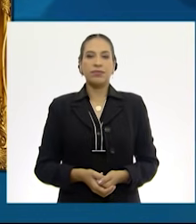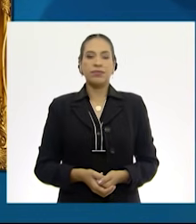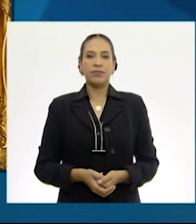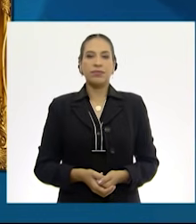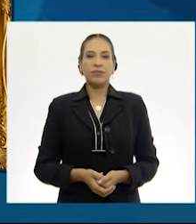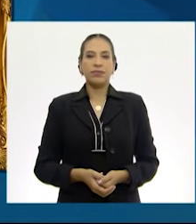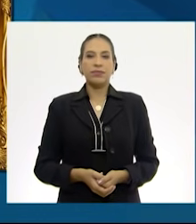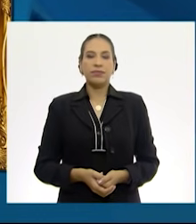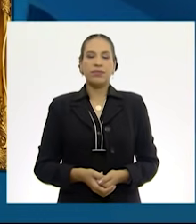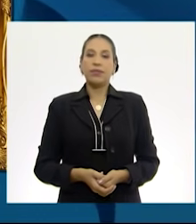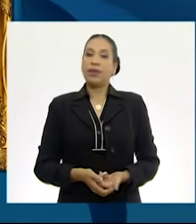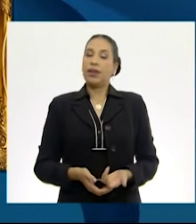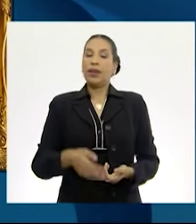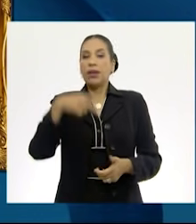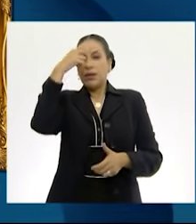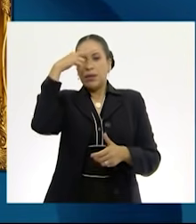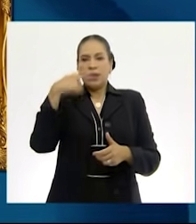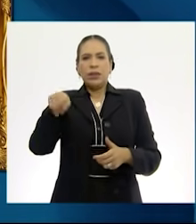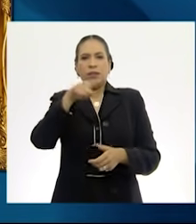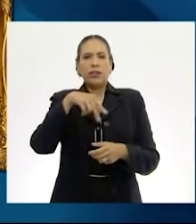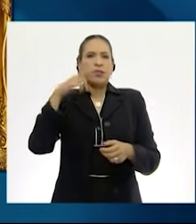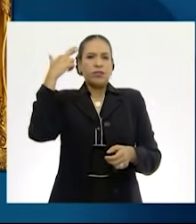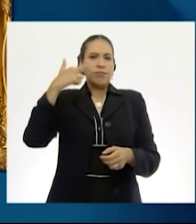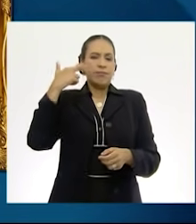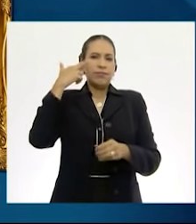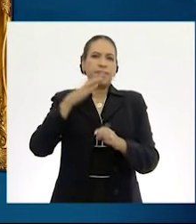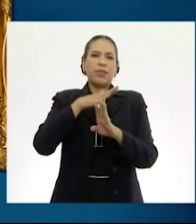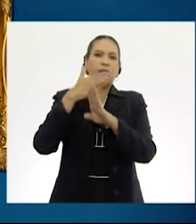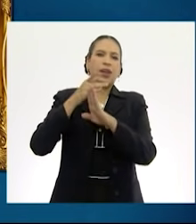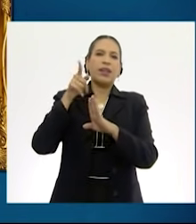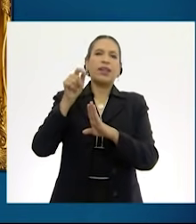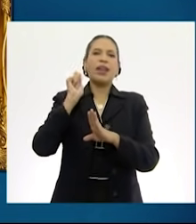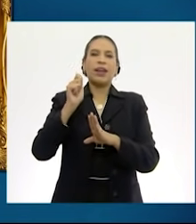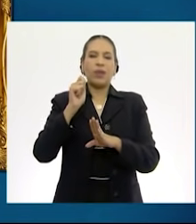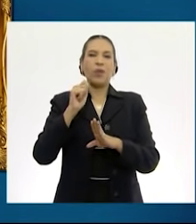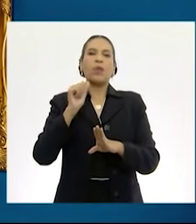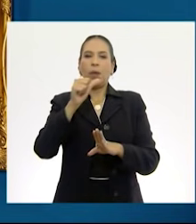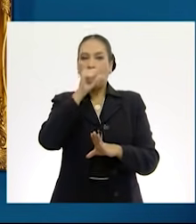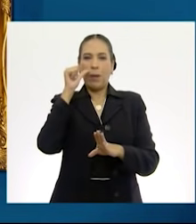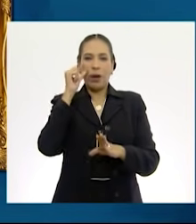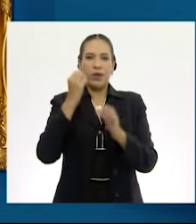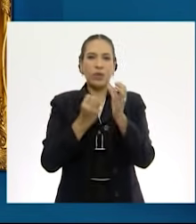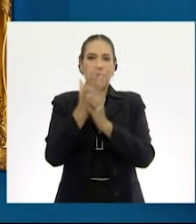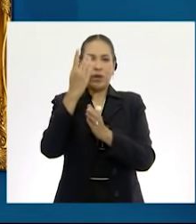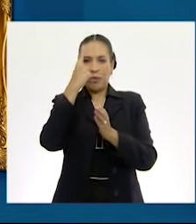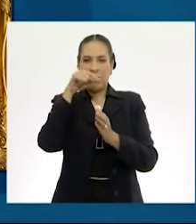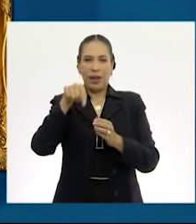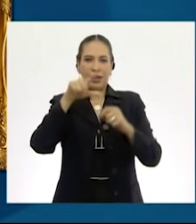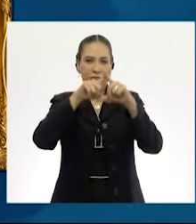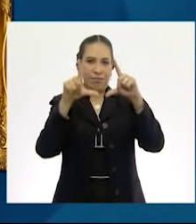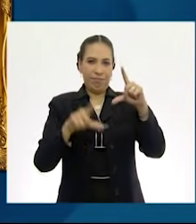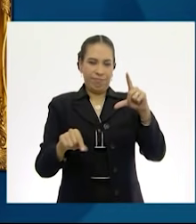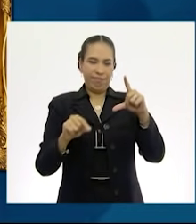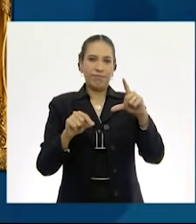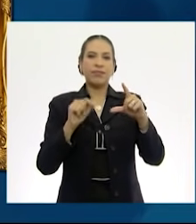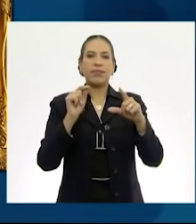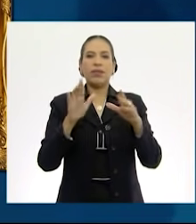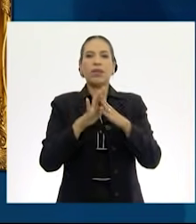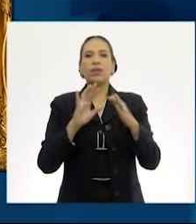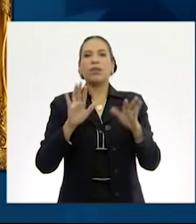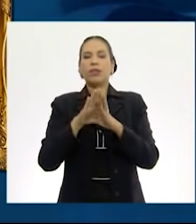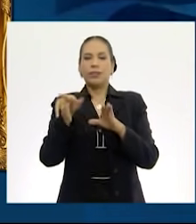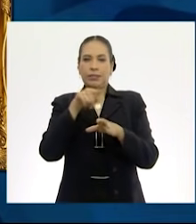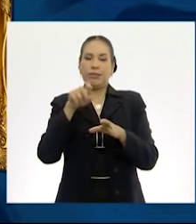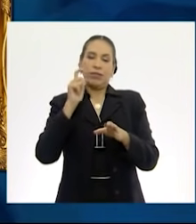Un grupo de mexicanos monárquicos promueve contra Juárez y la reforma liberal un nuevo destino para la nación. La coyuntura